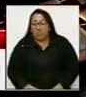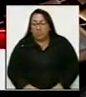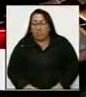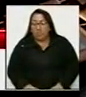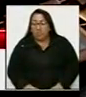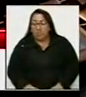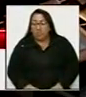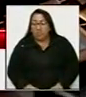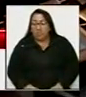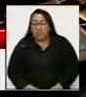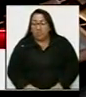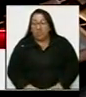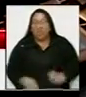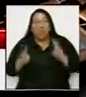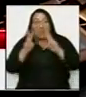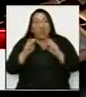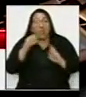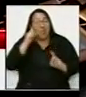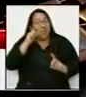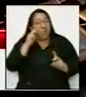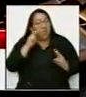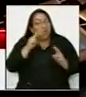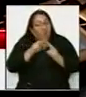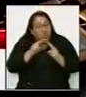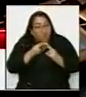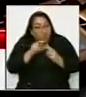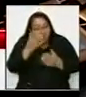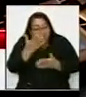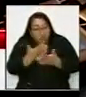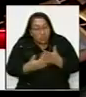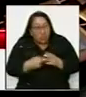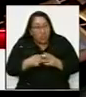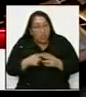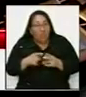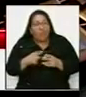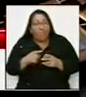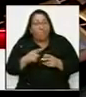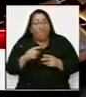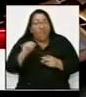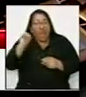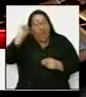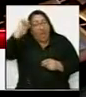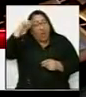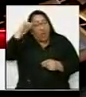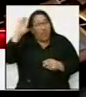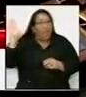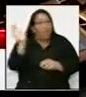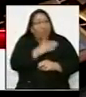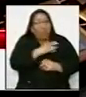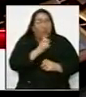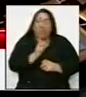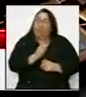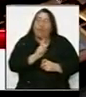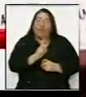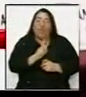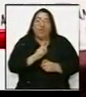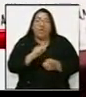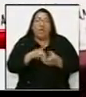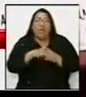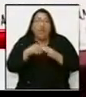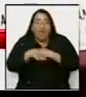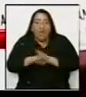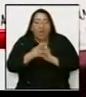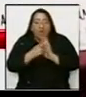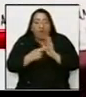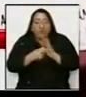la evaluación de conocimientos no tiene que ser una prueba memorística, sino tiene que ser en la